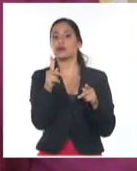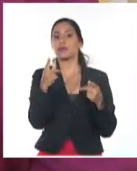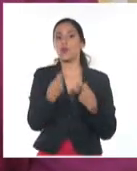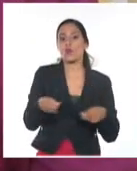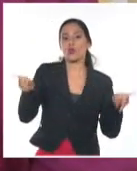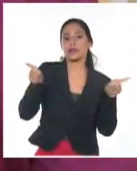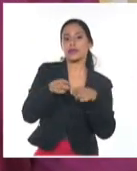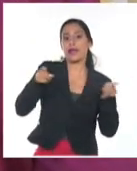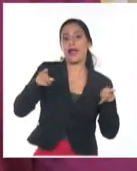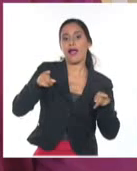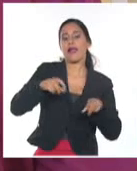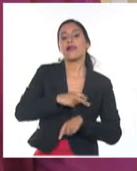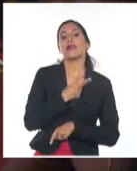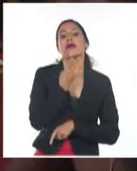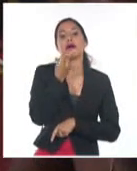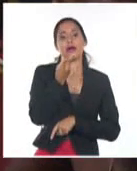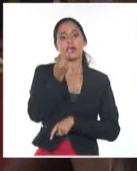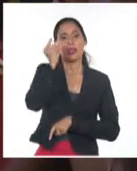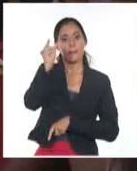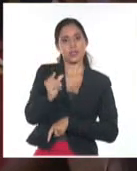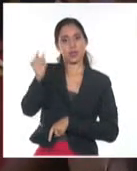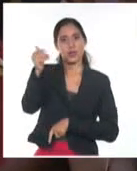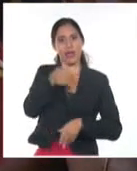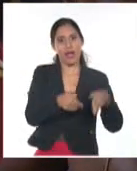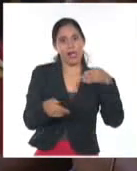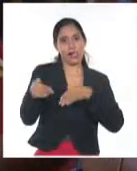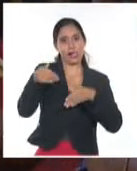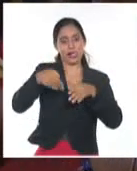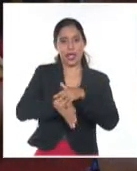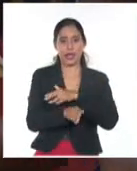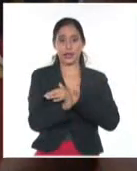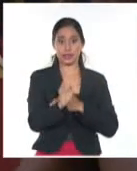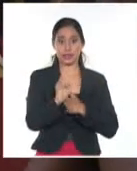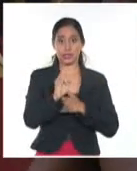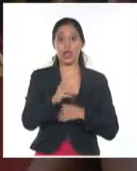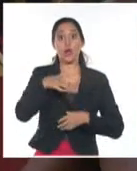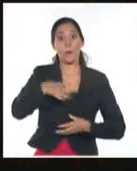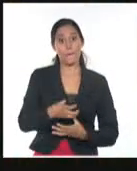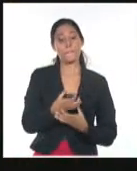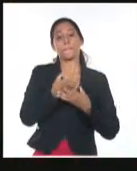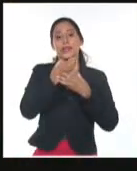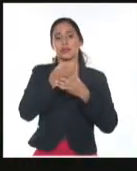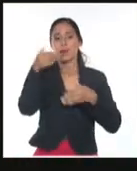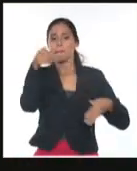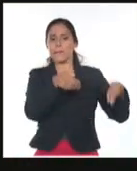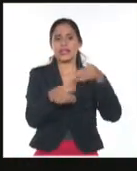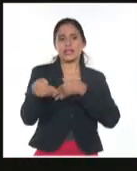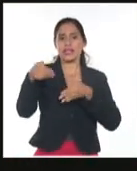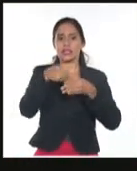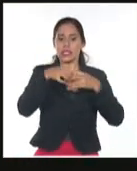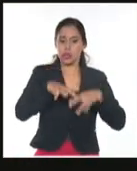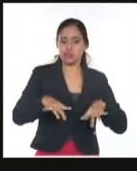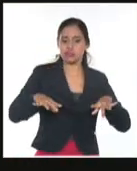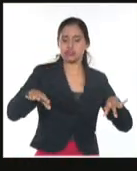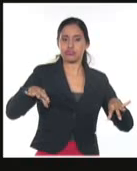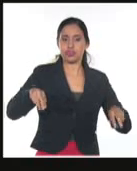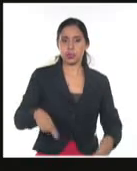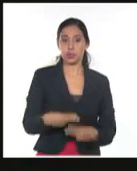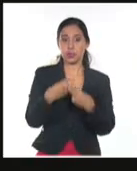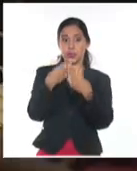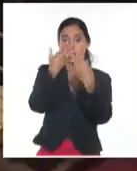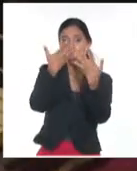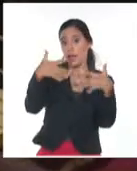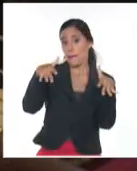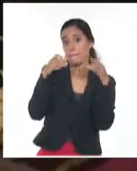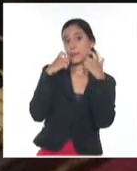vocal, en los muchachos que ingresan. Un premio a la entrega es la presencia de estudiantes en el elenco de la puesta en escena Mucha Honra,